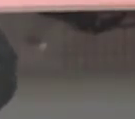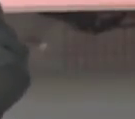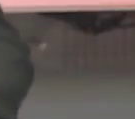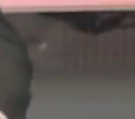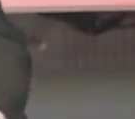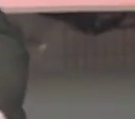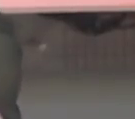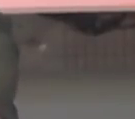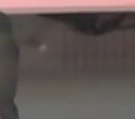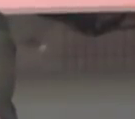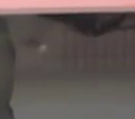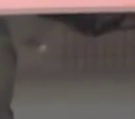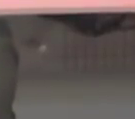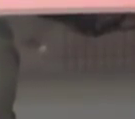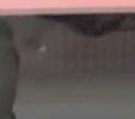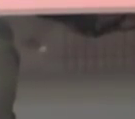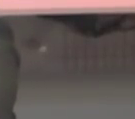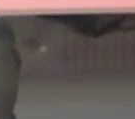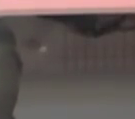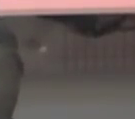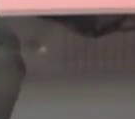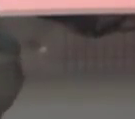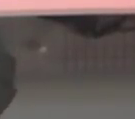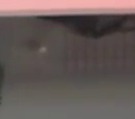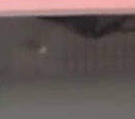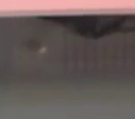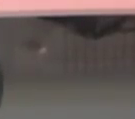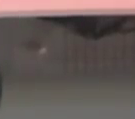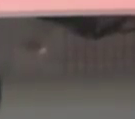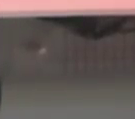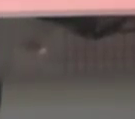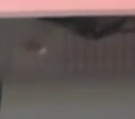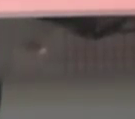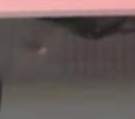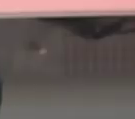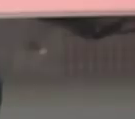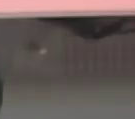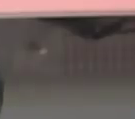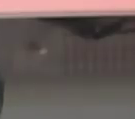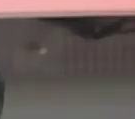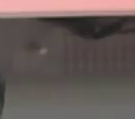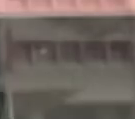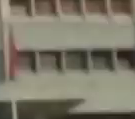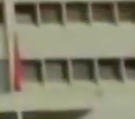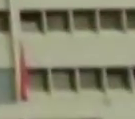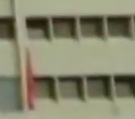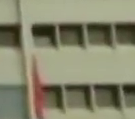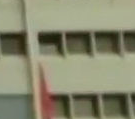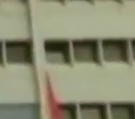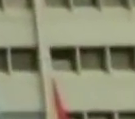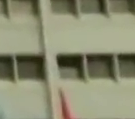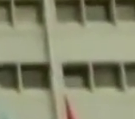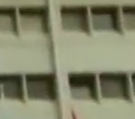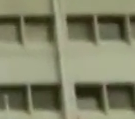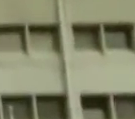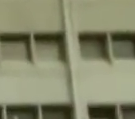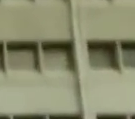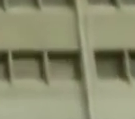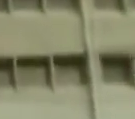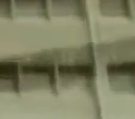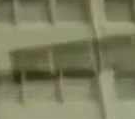hacemos una pausa en este repaso histórico. Nos vamos a Fuerte Tuna con información importante. Adelante.